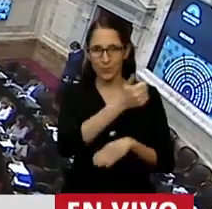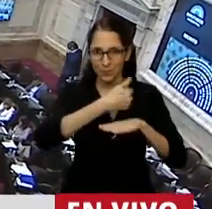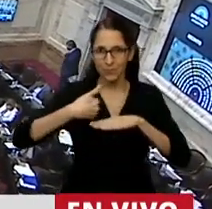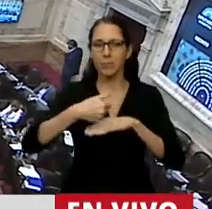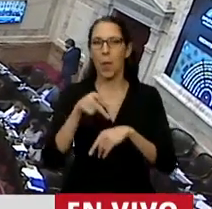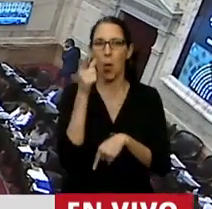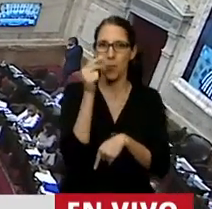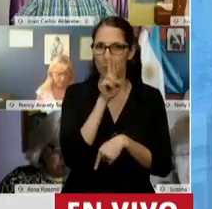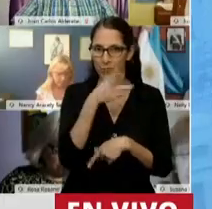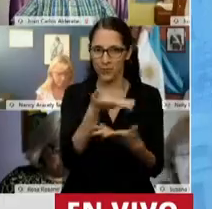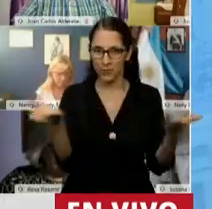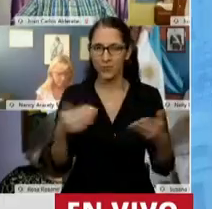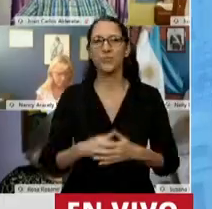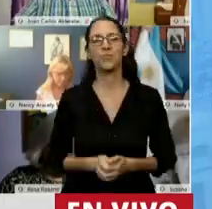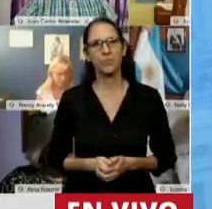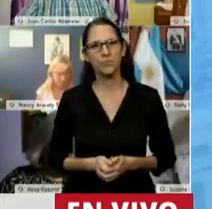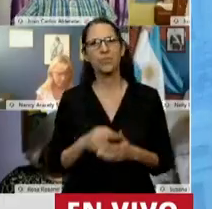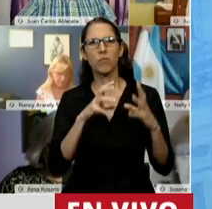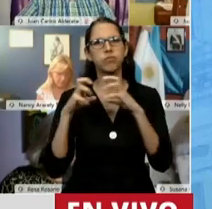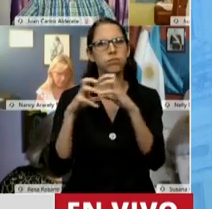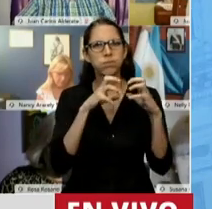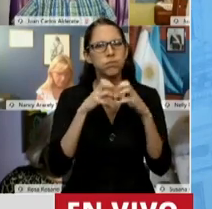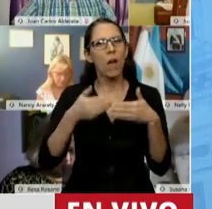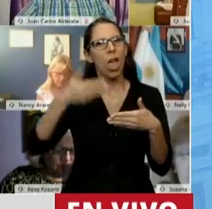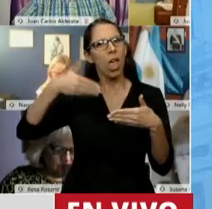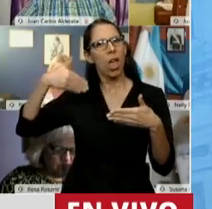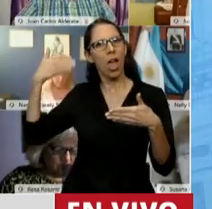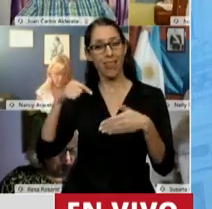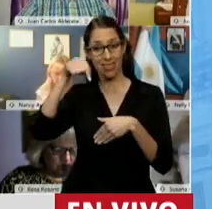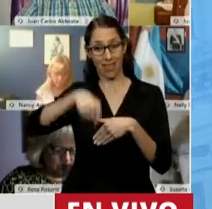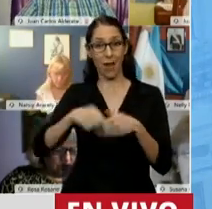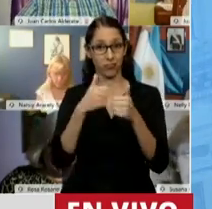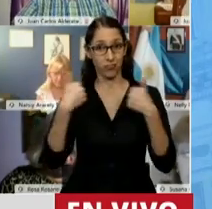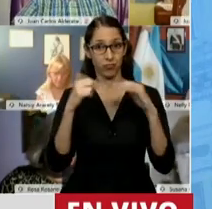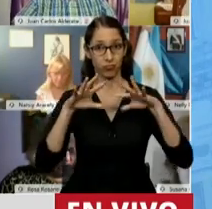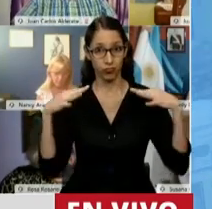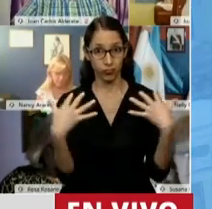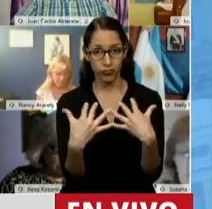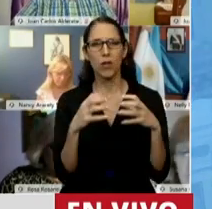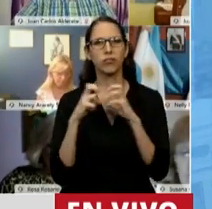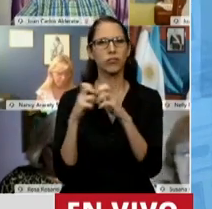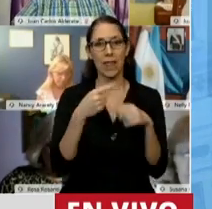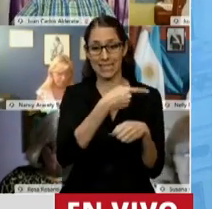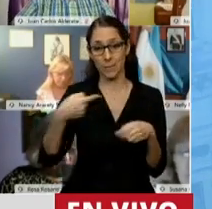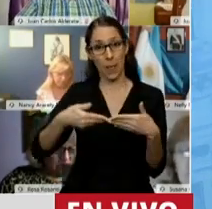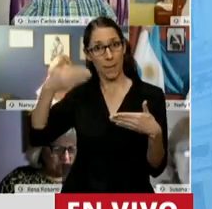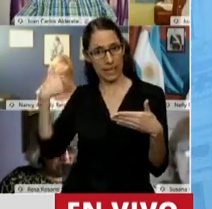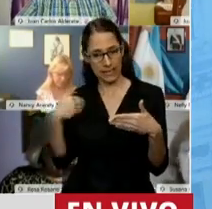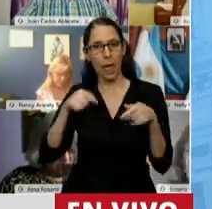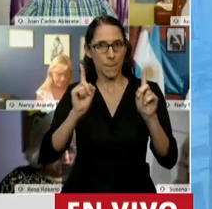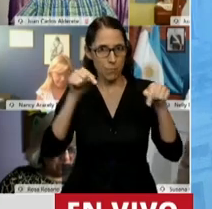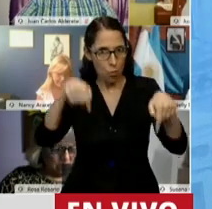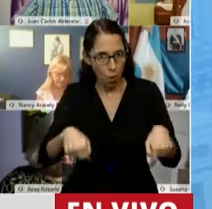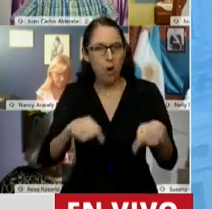presentes. En los debates previos a esta sesión, que ocurrieron la semana pasada, y en esta misma